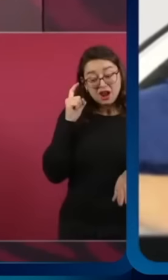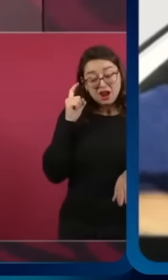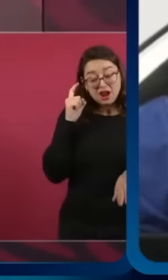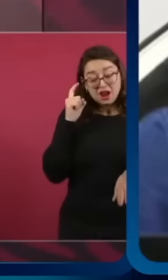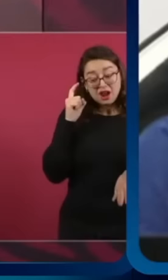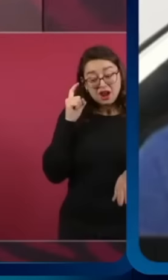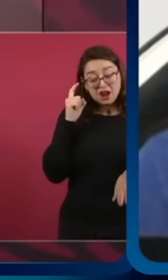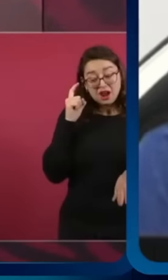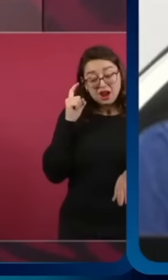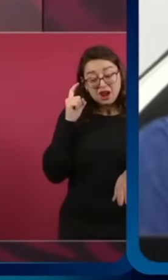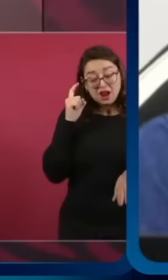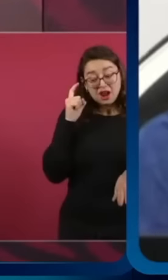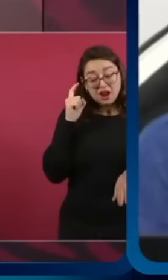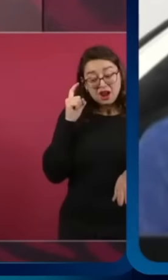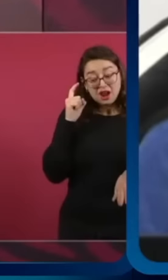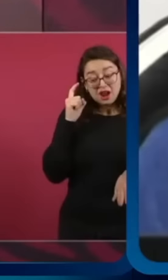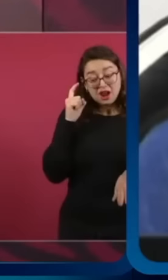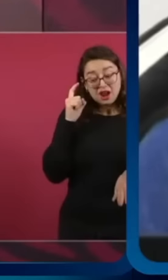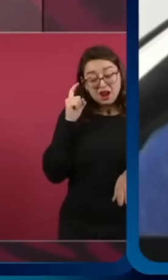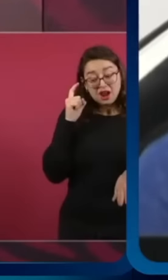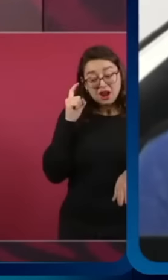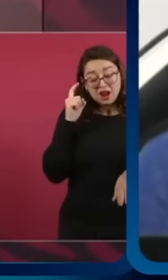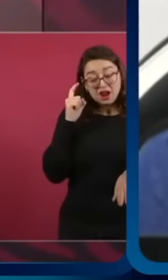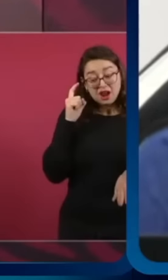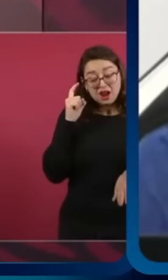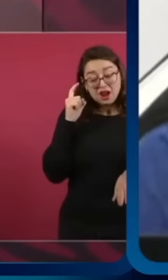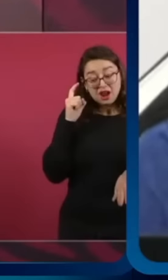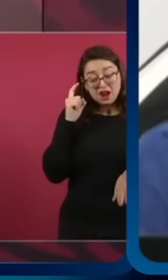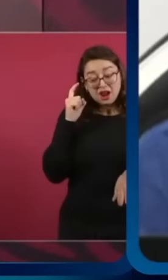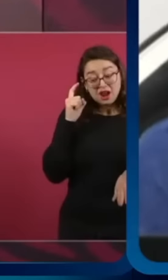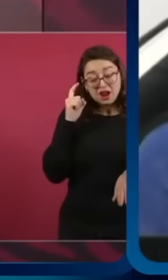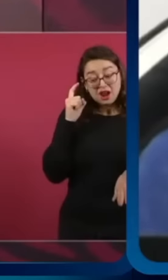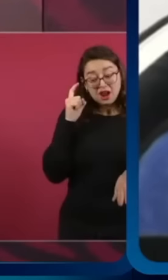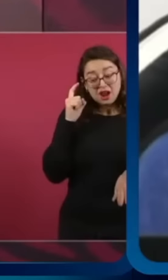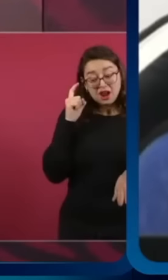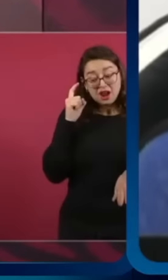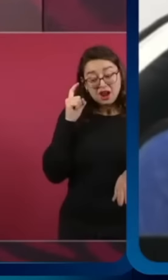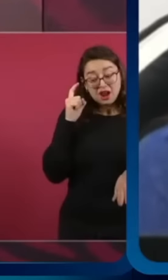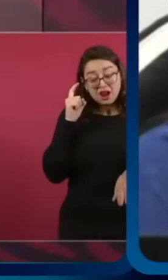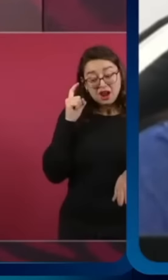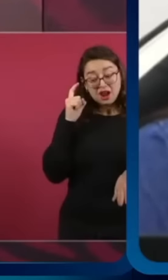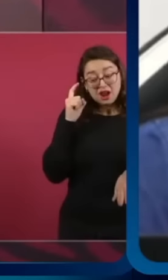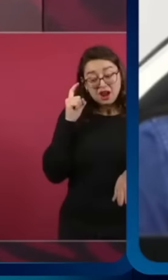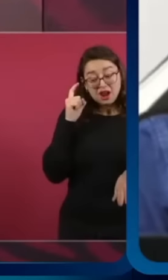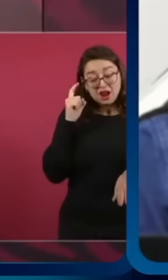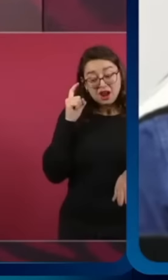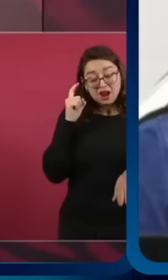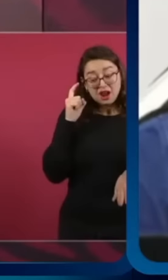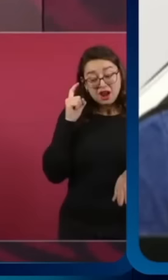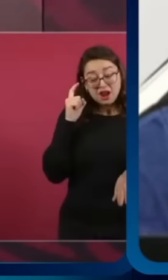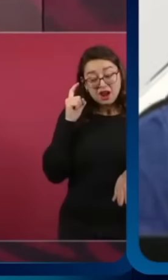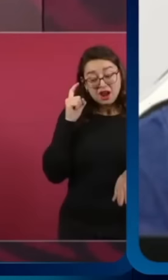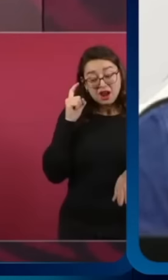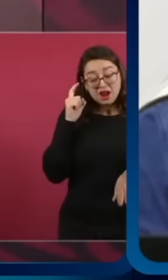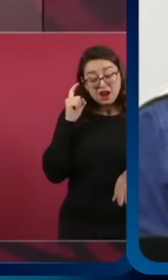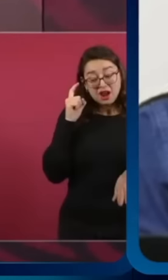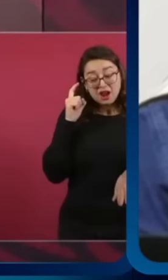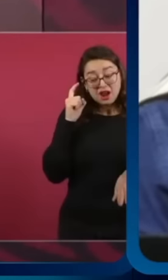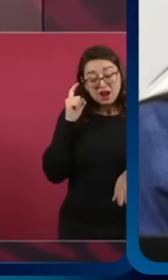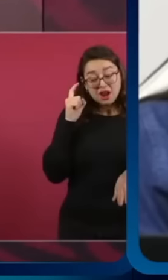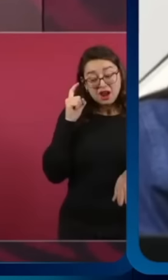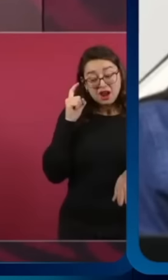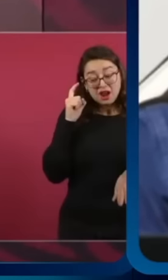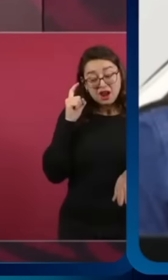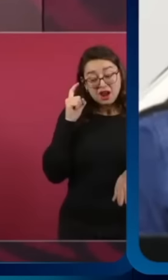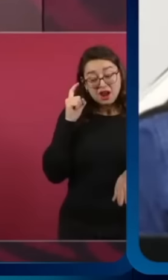Con eso, mi querida familia, es lo que hacemos aquí en el Charro Político. No tenemos por qué andar insultando como el Chumel o